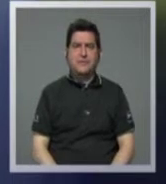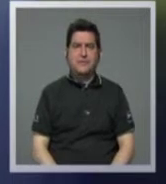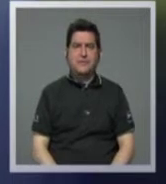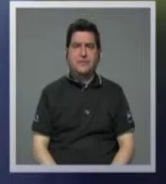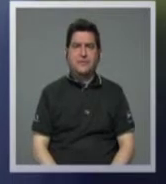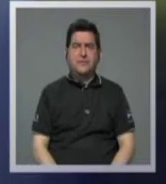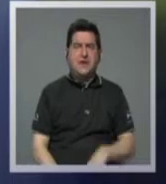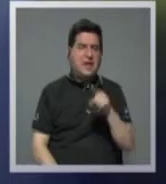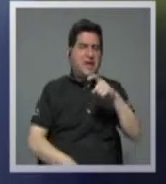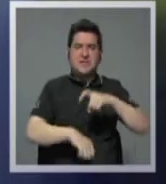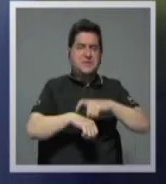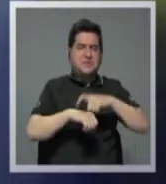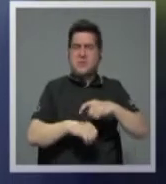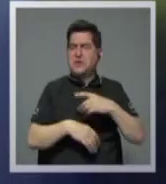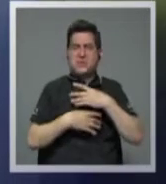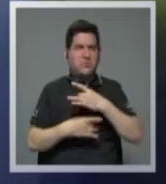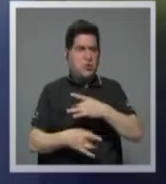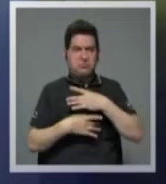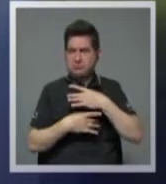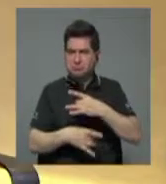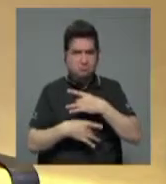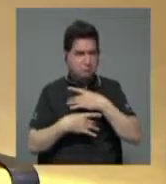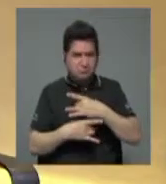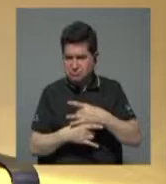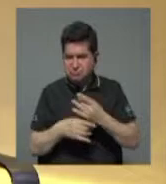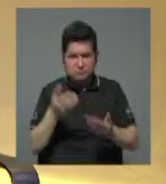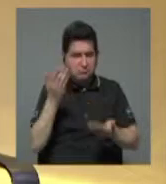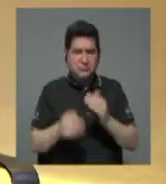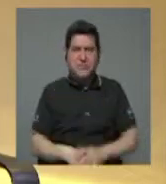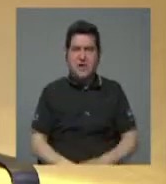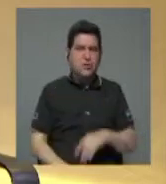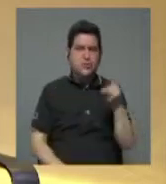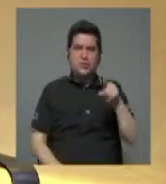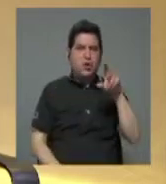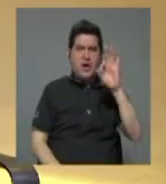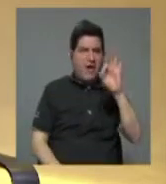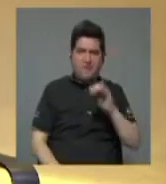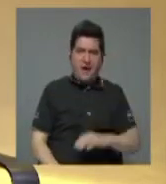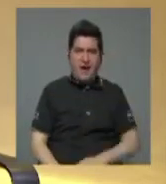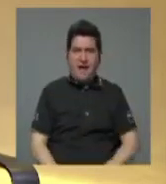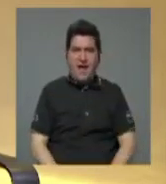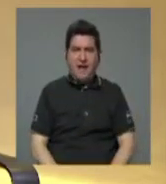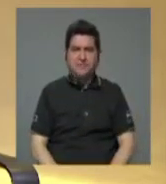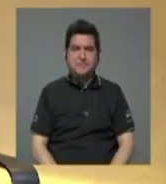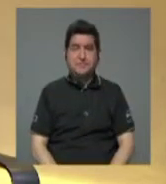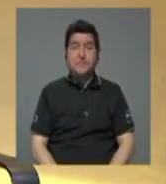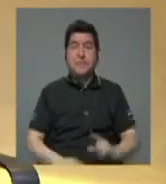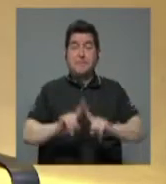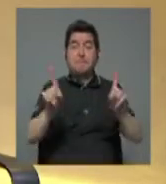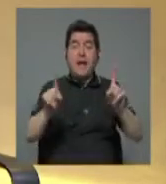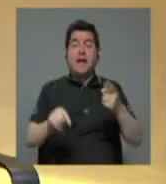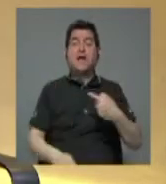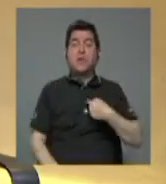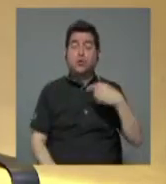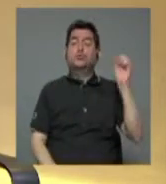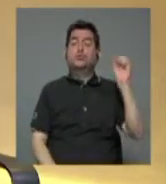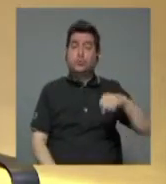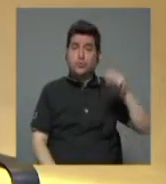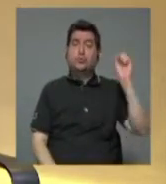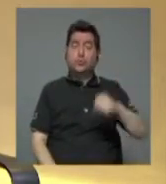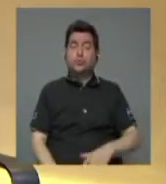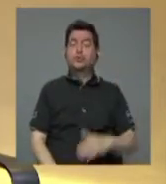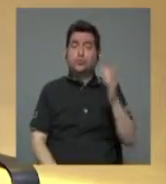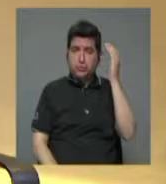no se entusiasmaba con zonas francas, pero yo sí